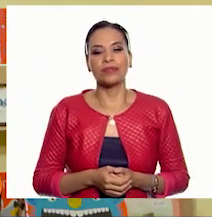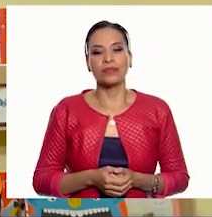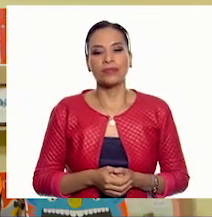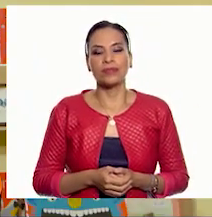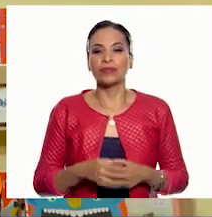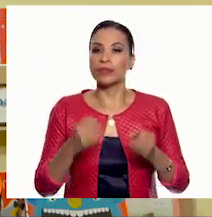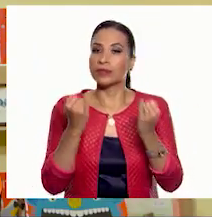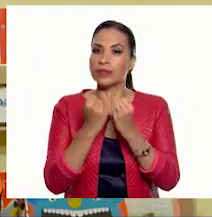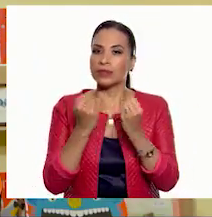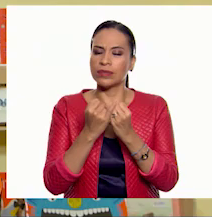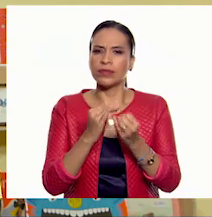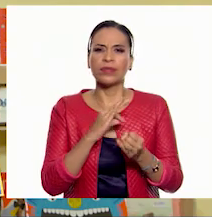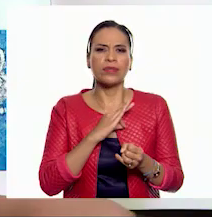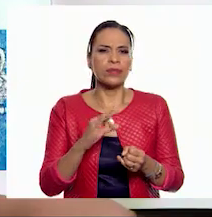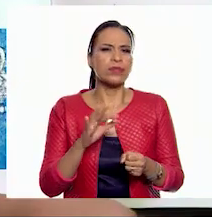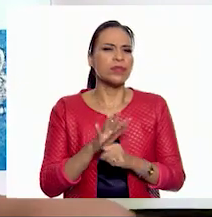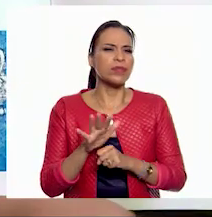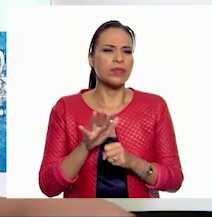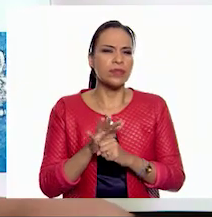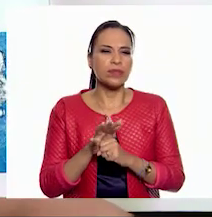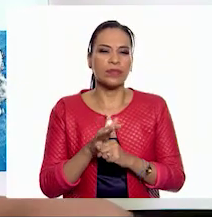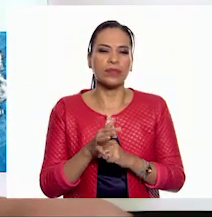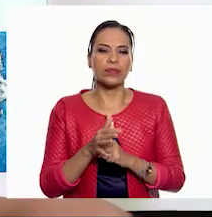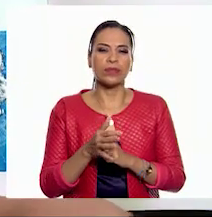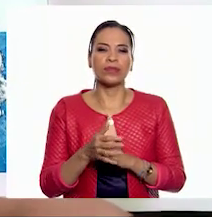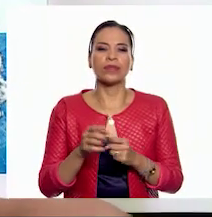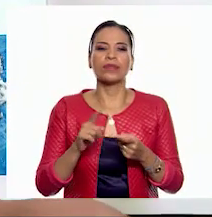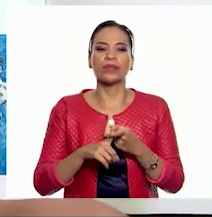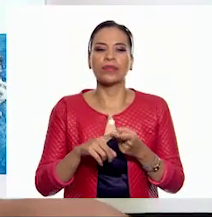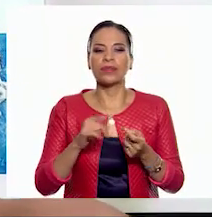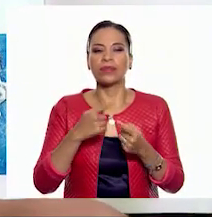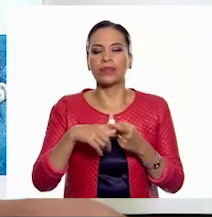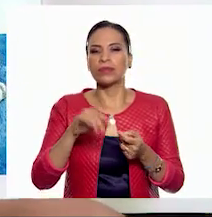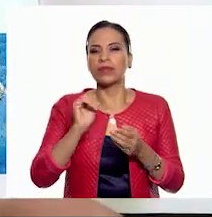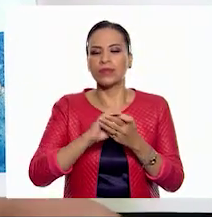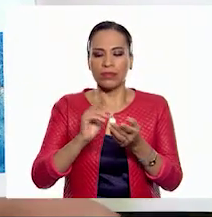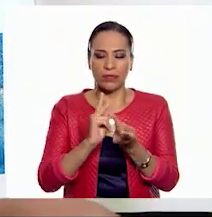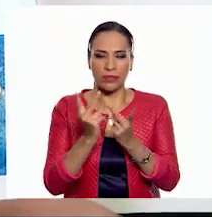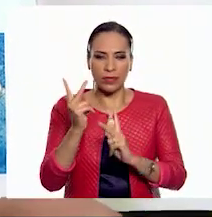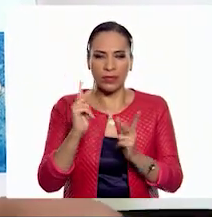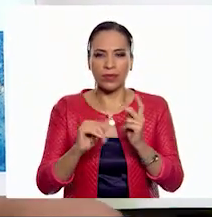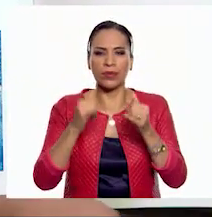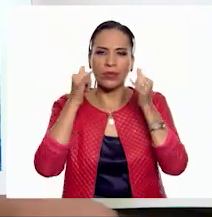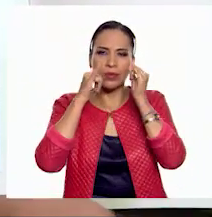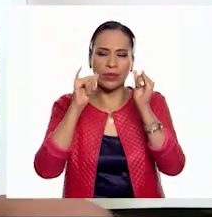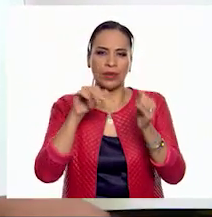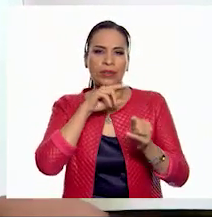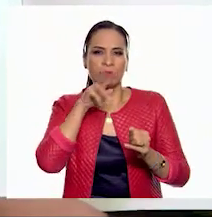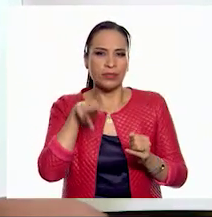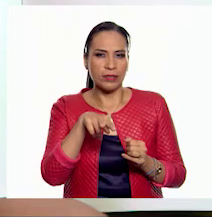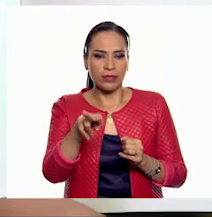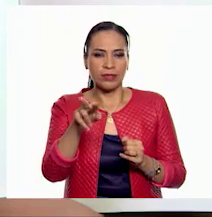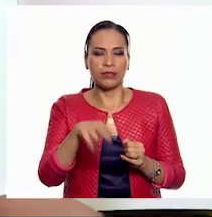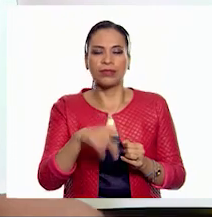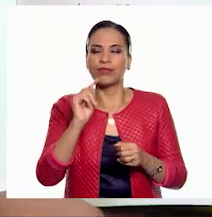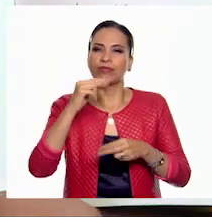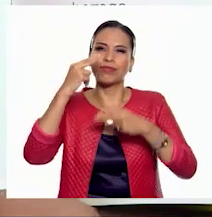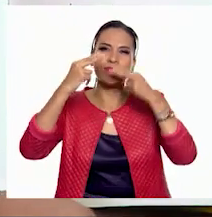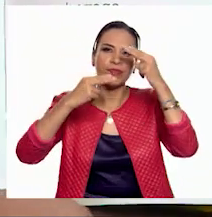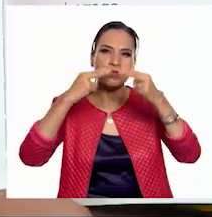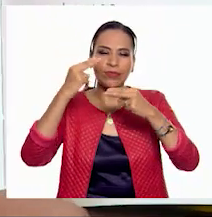Y también puede ser pasto, una vaca, una serpiente, una